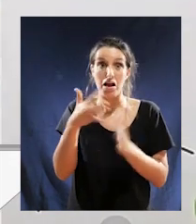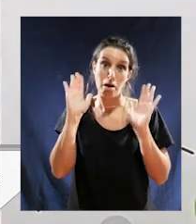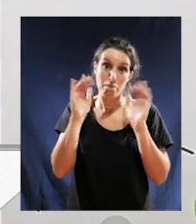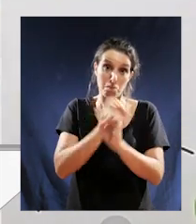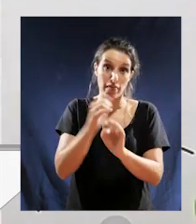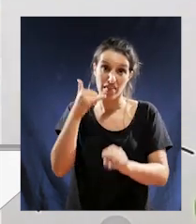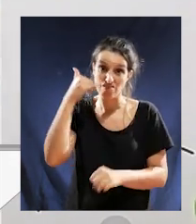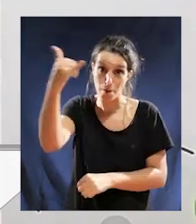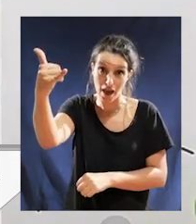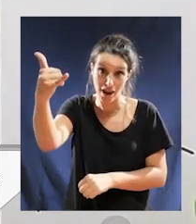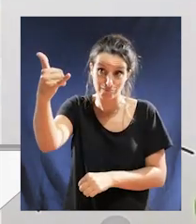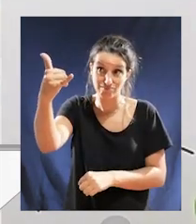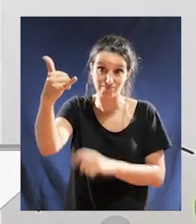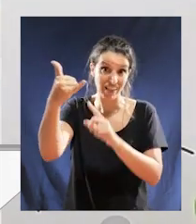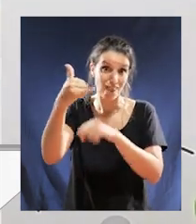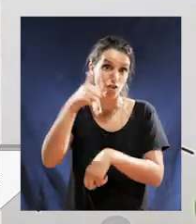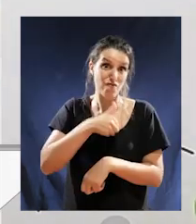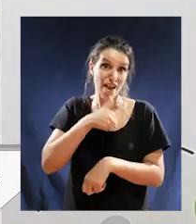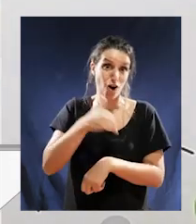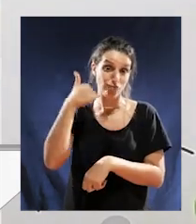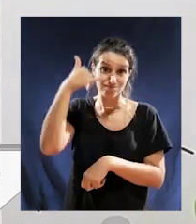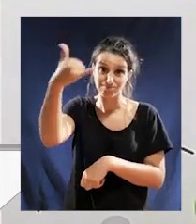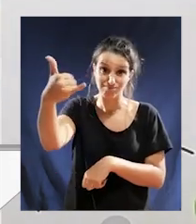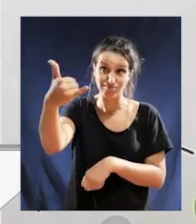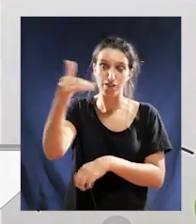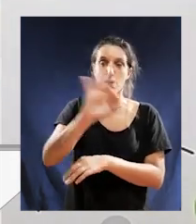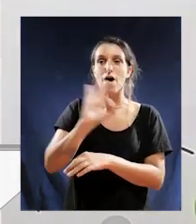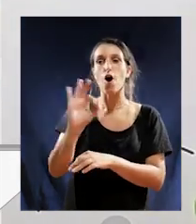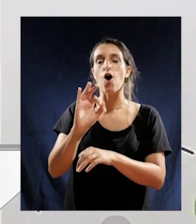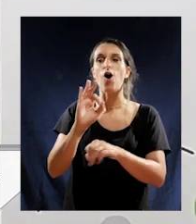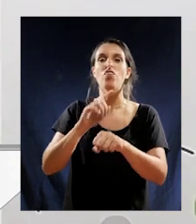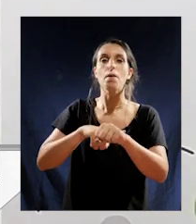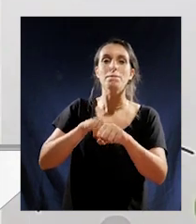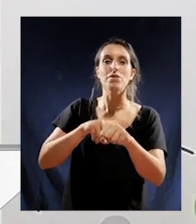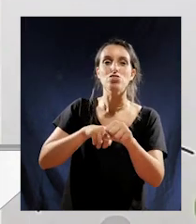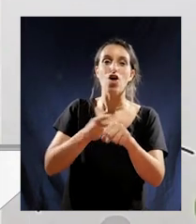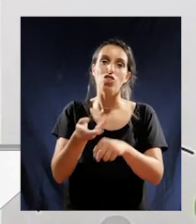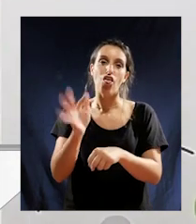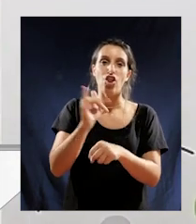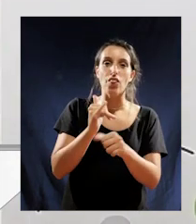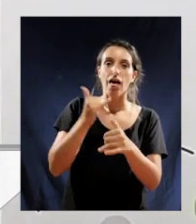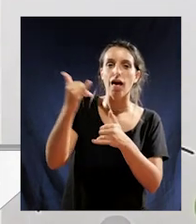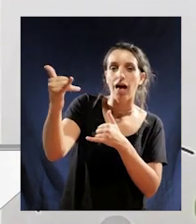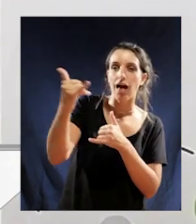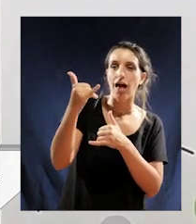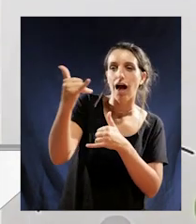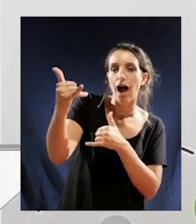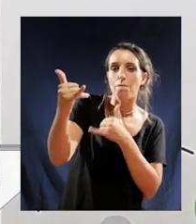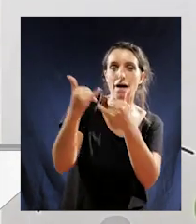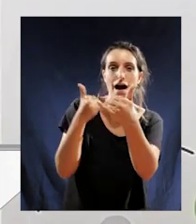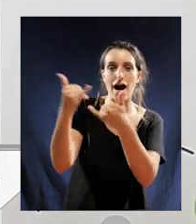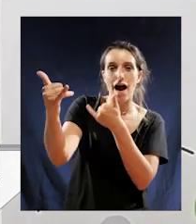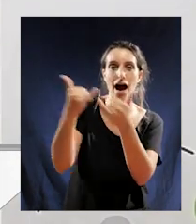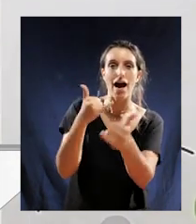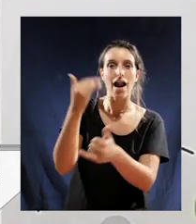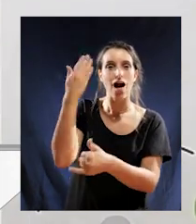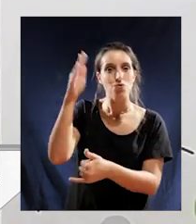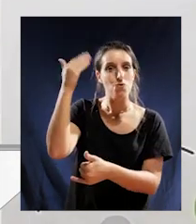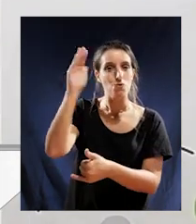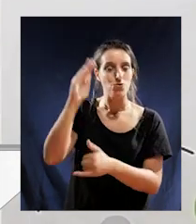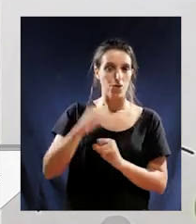teléfono este encontrar las las maneras de hacerse un tiempito para todos los días estar con